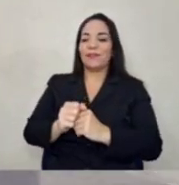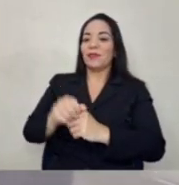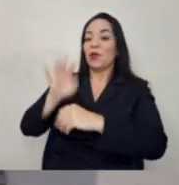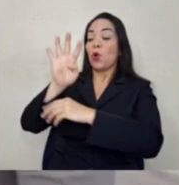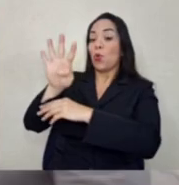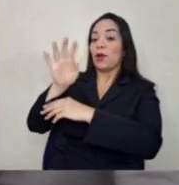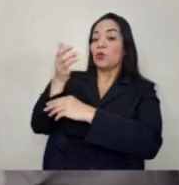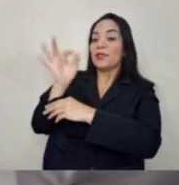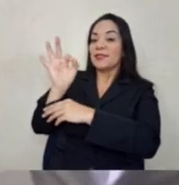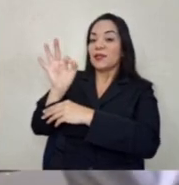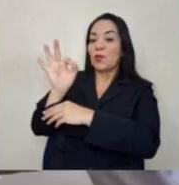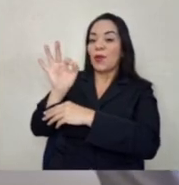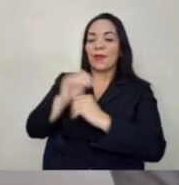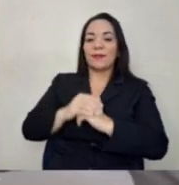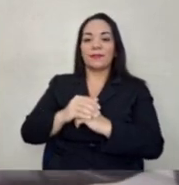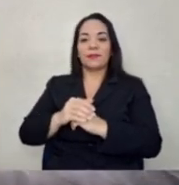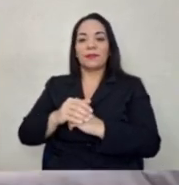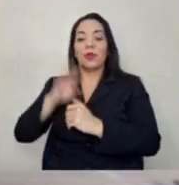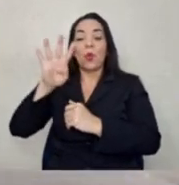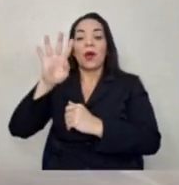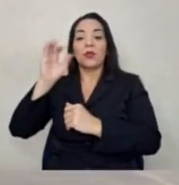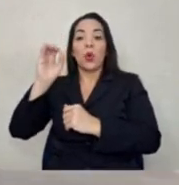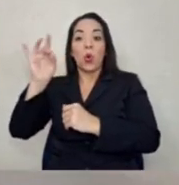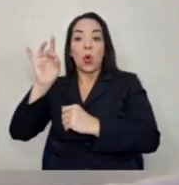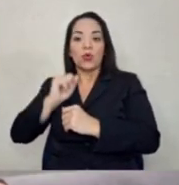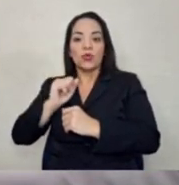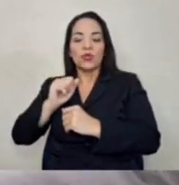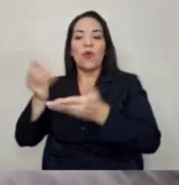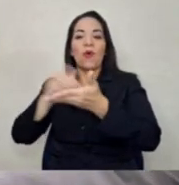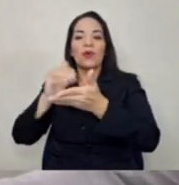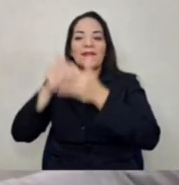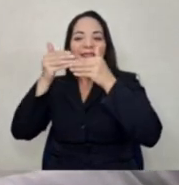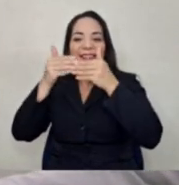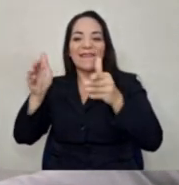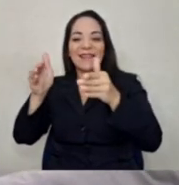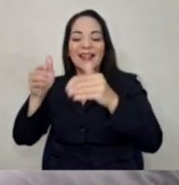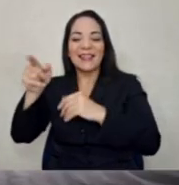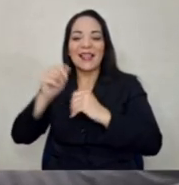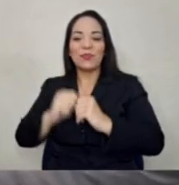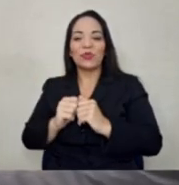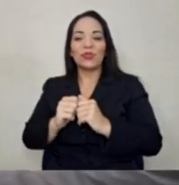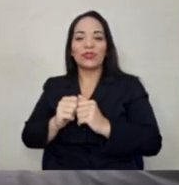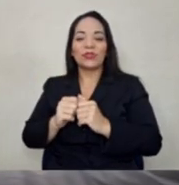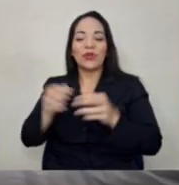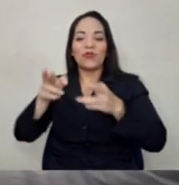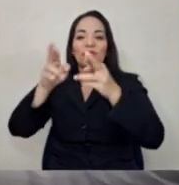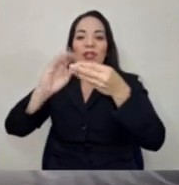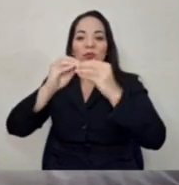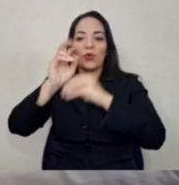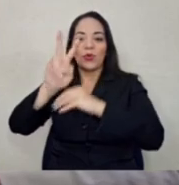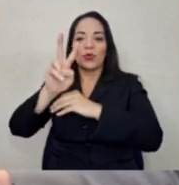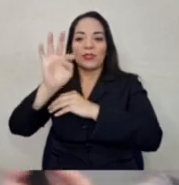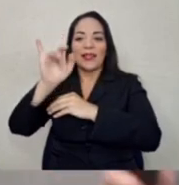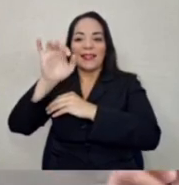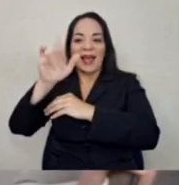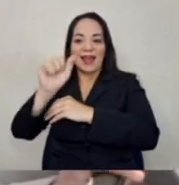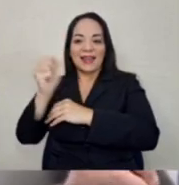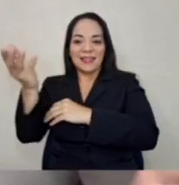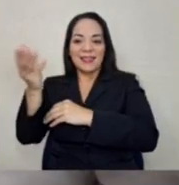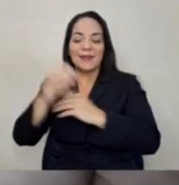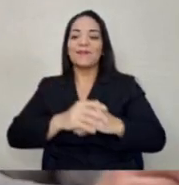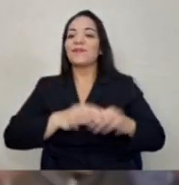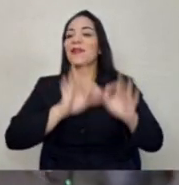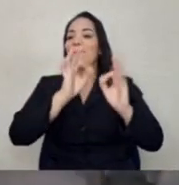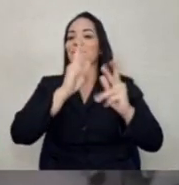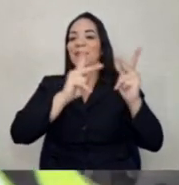419, 48, habilitemos nuevamente el paso, sentido ruta 2, Taras. Bueno, perfecto,